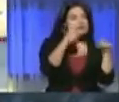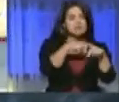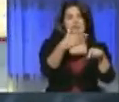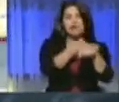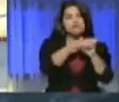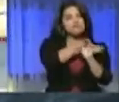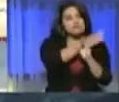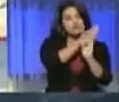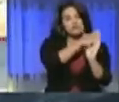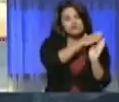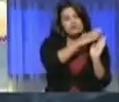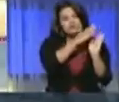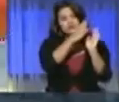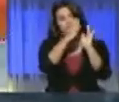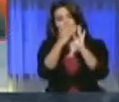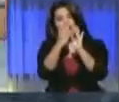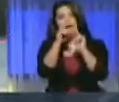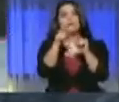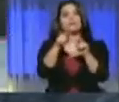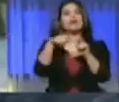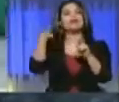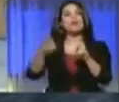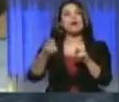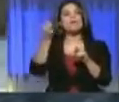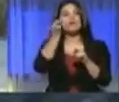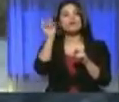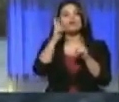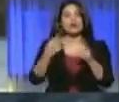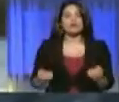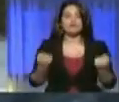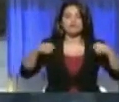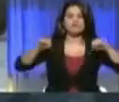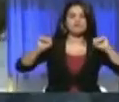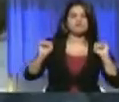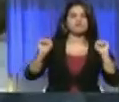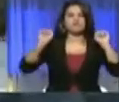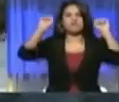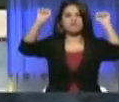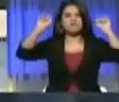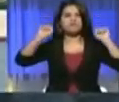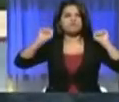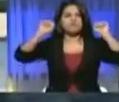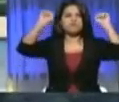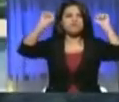atletas en alzamiento de pesas, a Yaniuska,